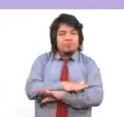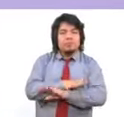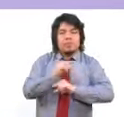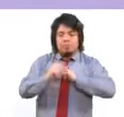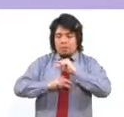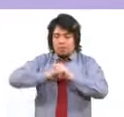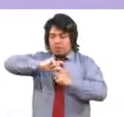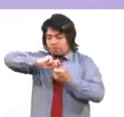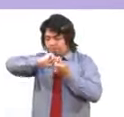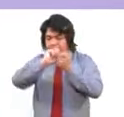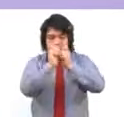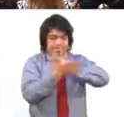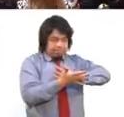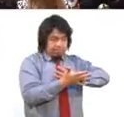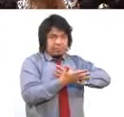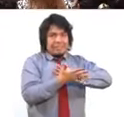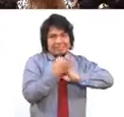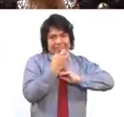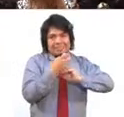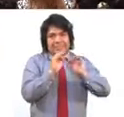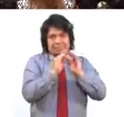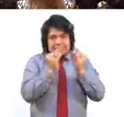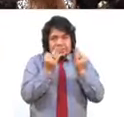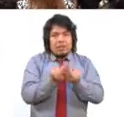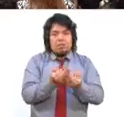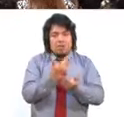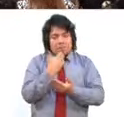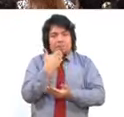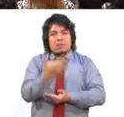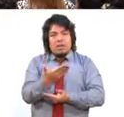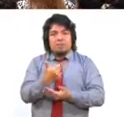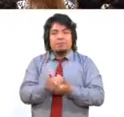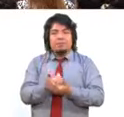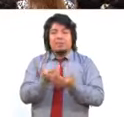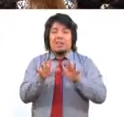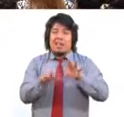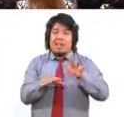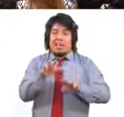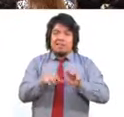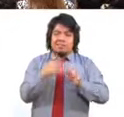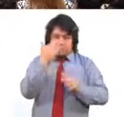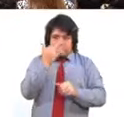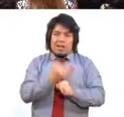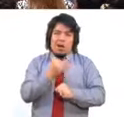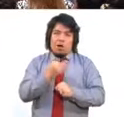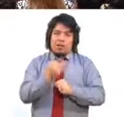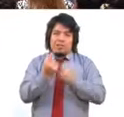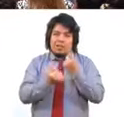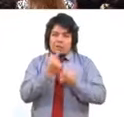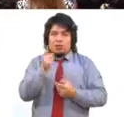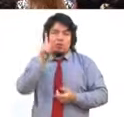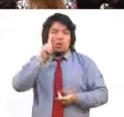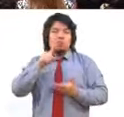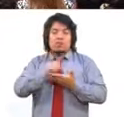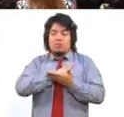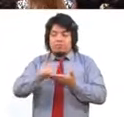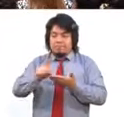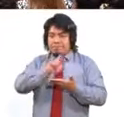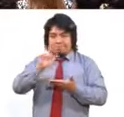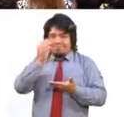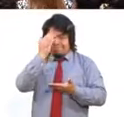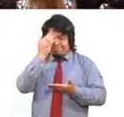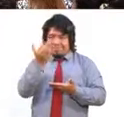transformando esta cultura que permite, que invisibiliza, que no reconoce los derechos de todas las mujeres atrás.